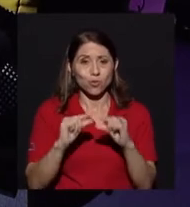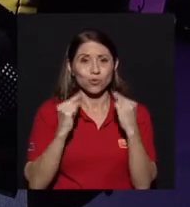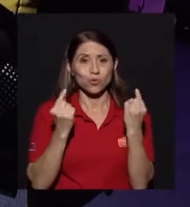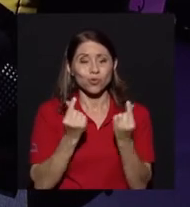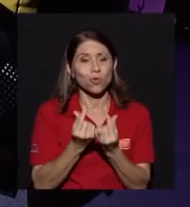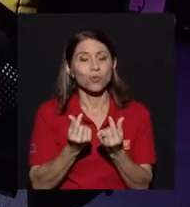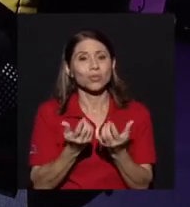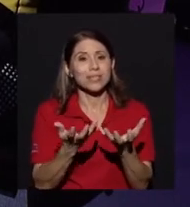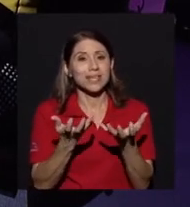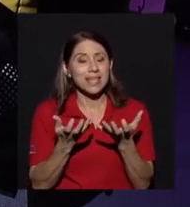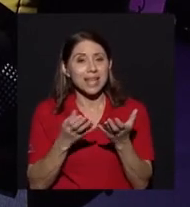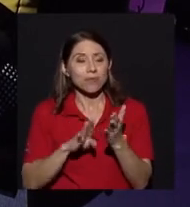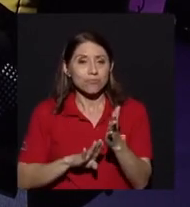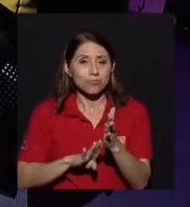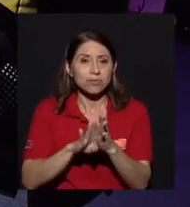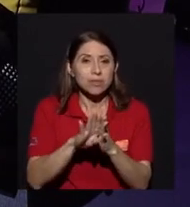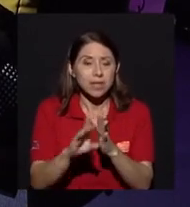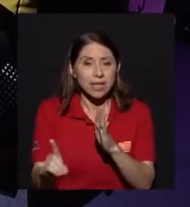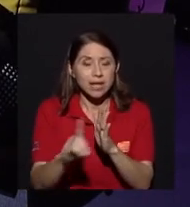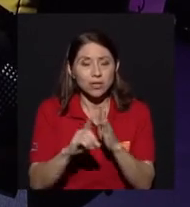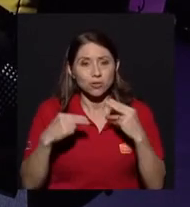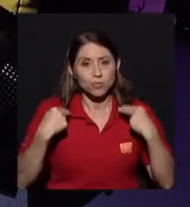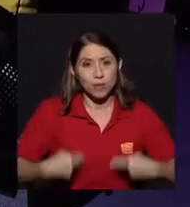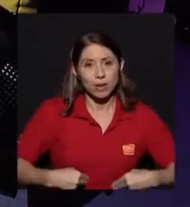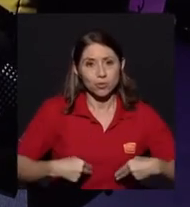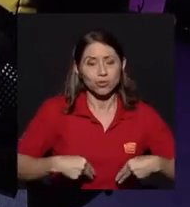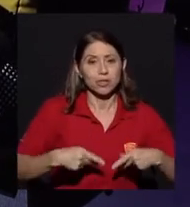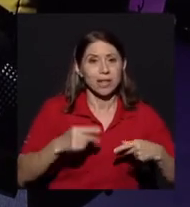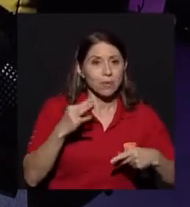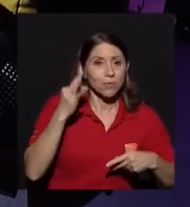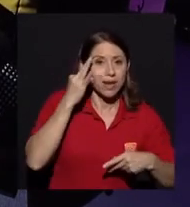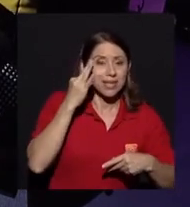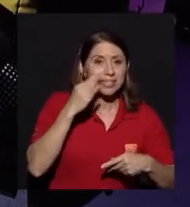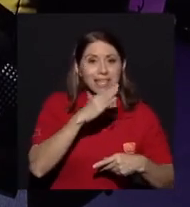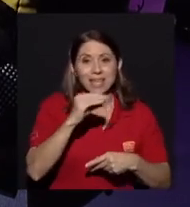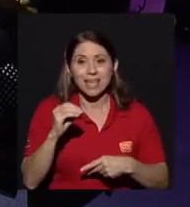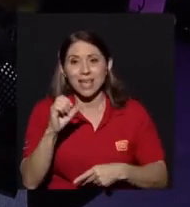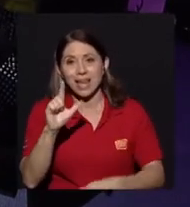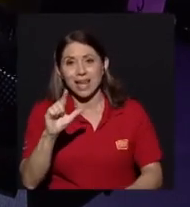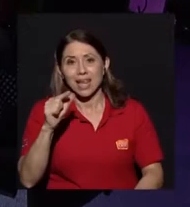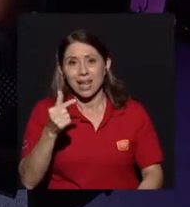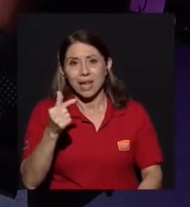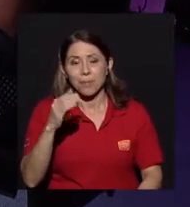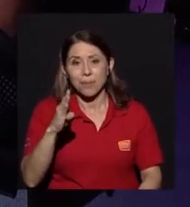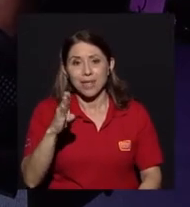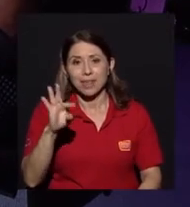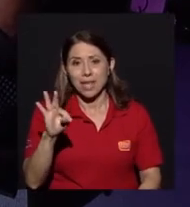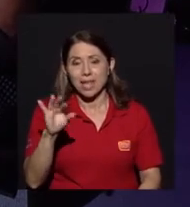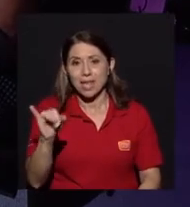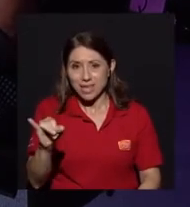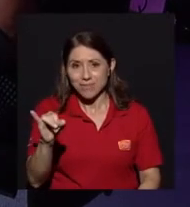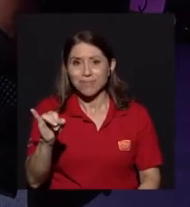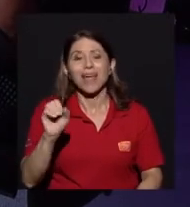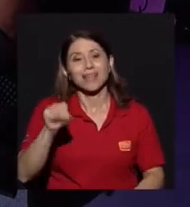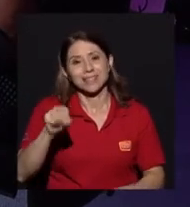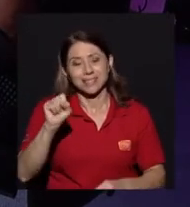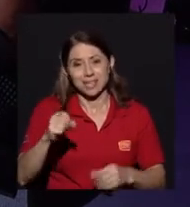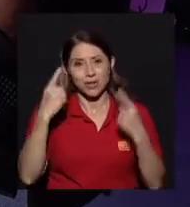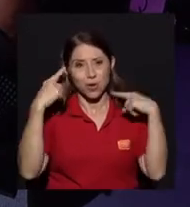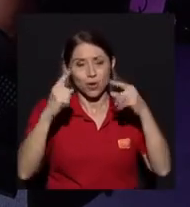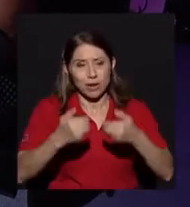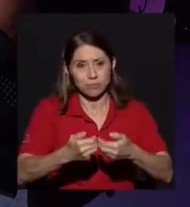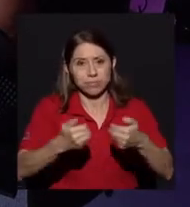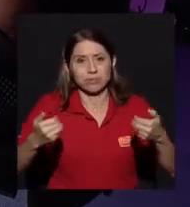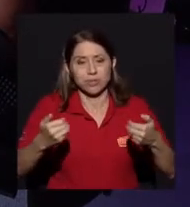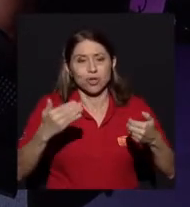los derechos humanos de las mujeres y de la población y el gp y ahí si logran poner aparte de sus diferencias y yo pienso que en este